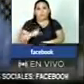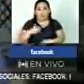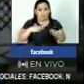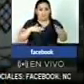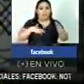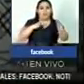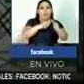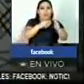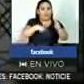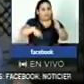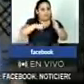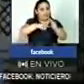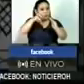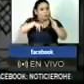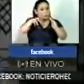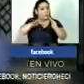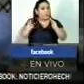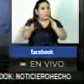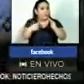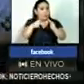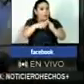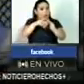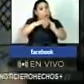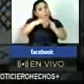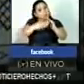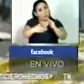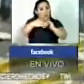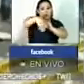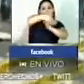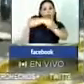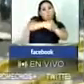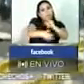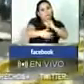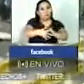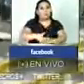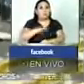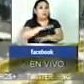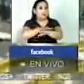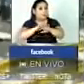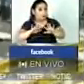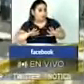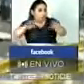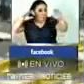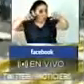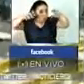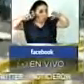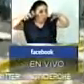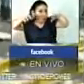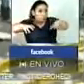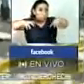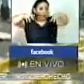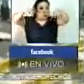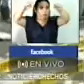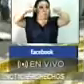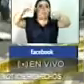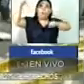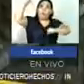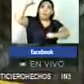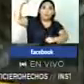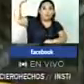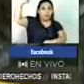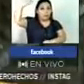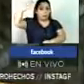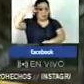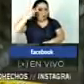mi casa, pues se puede decir, porque es la que se ha inundado al lado de atrás. Una vez pasada la tormenta y con los primeros rayos de la luz del